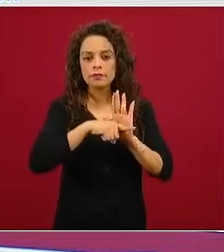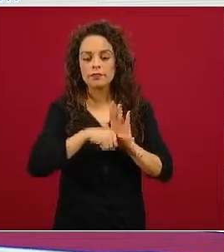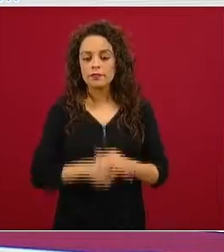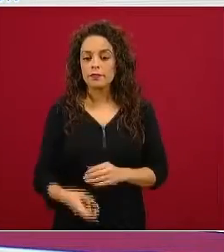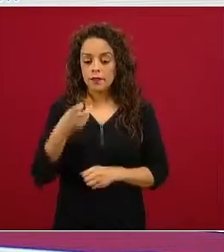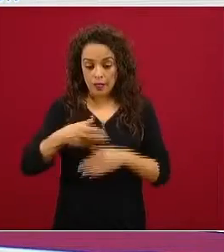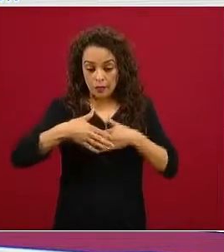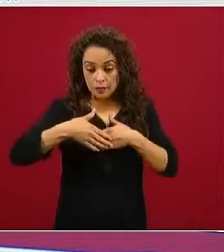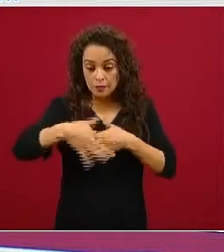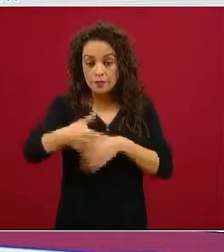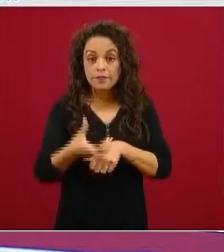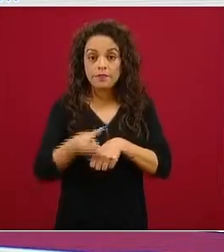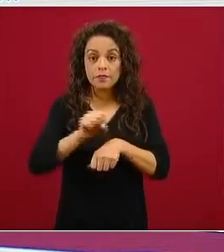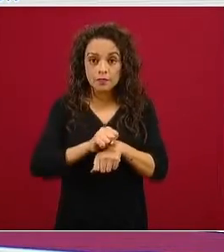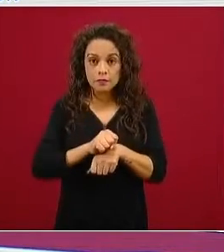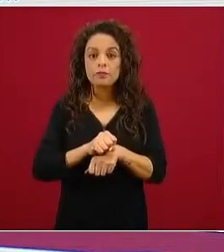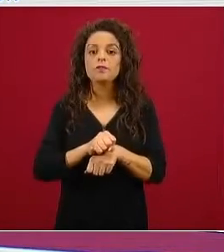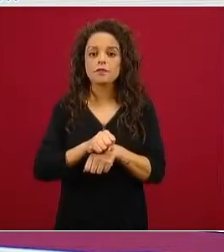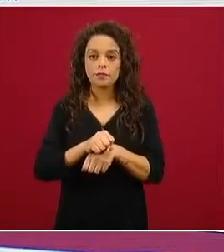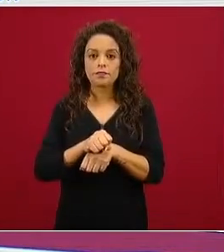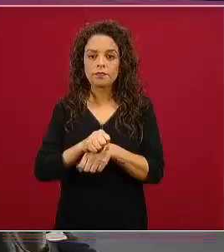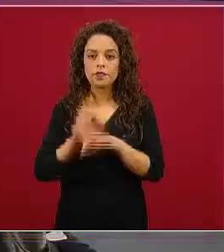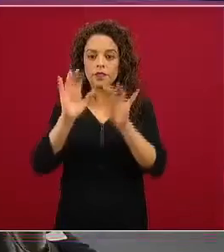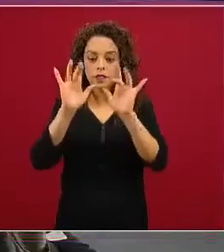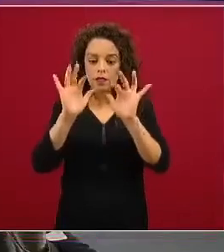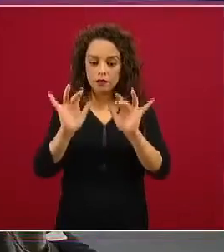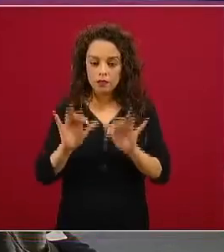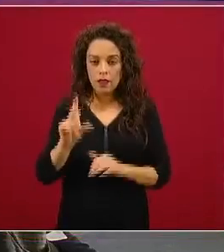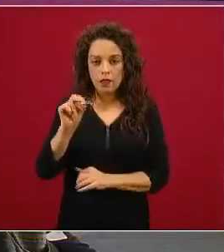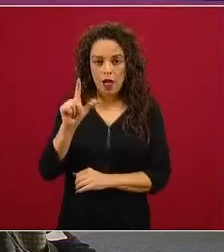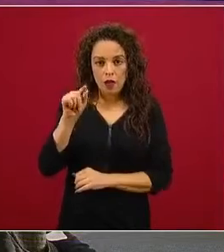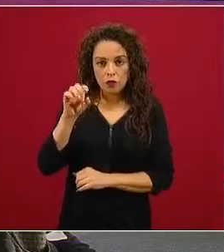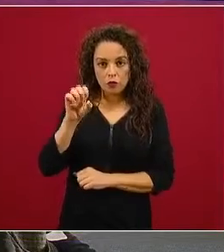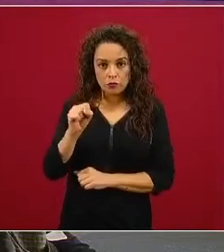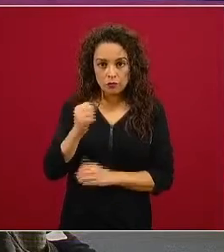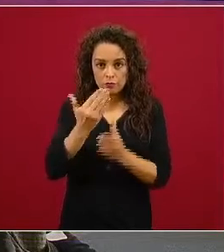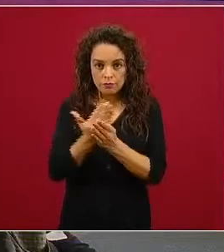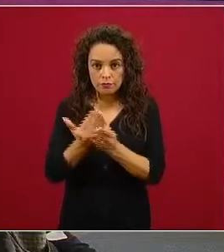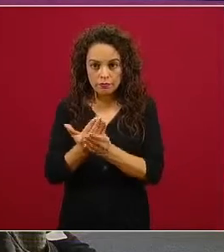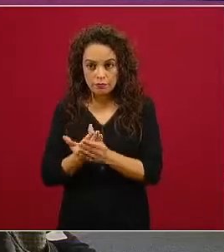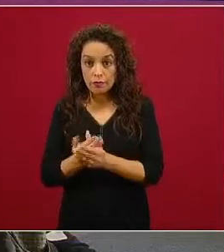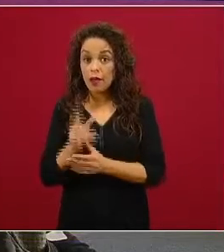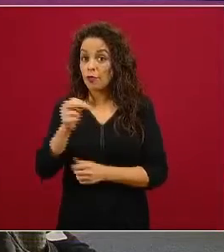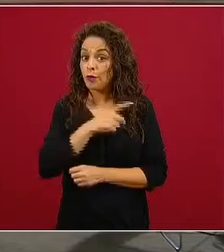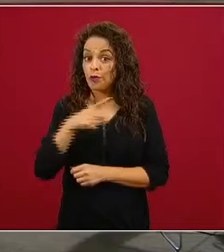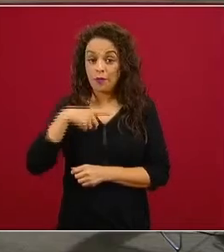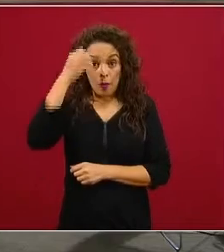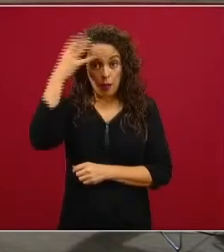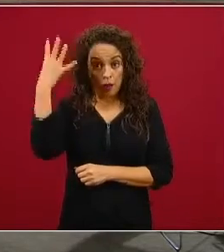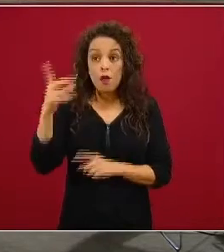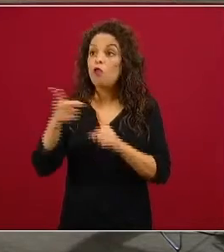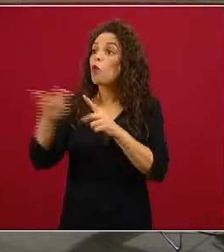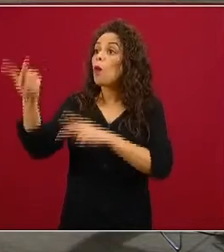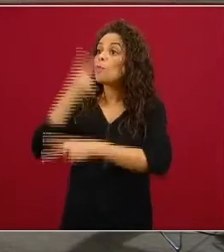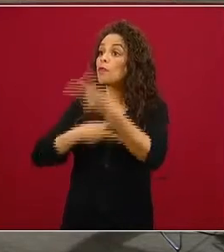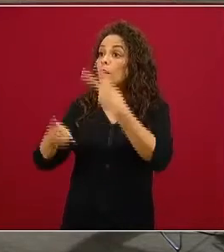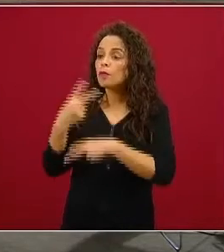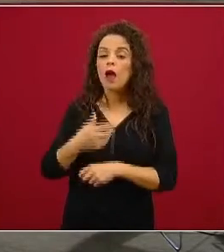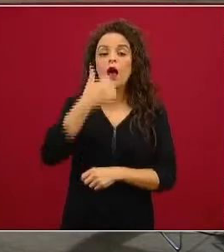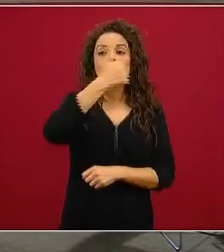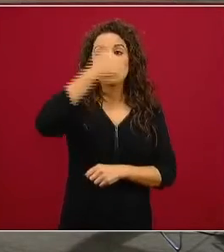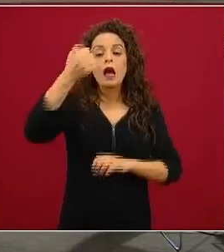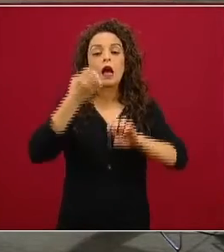8% de reducción, lo presentó el doctor Alomía ayer, sábado 12 de septiembre y abrimos con un cambio entre la